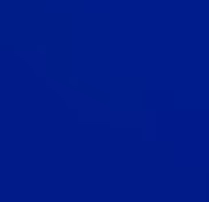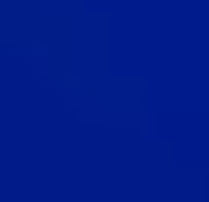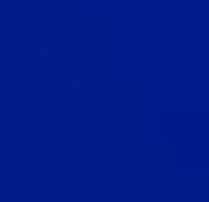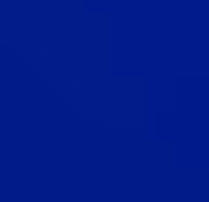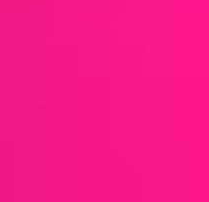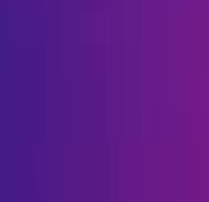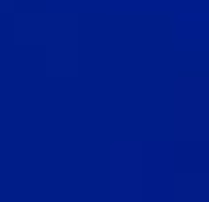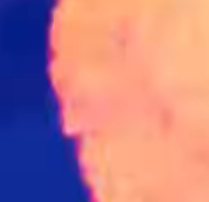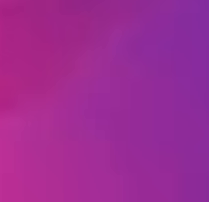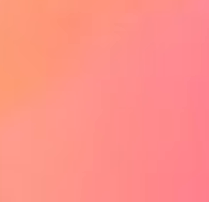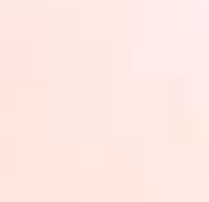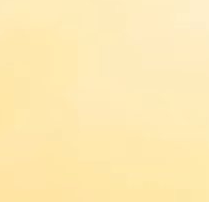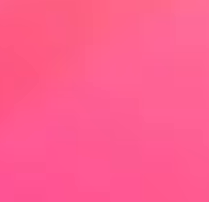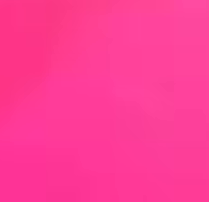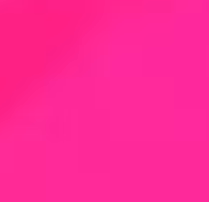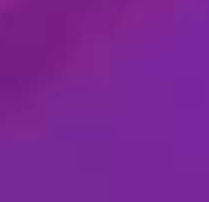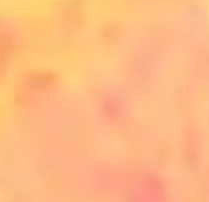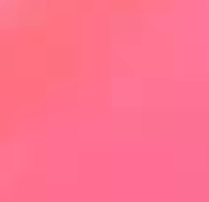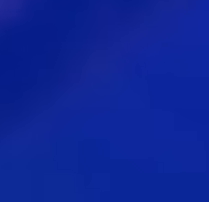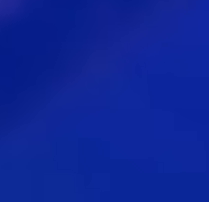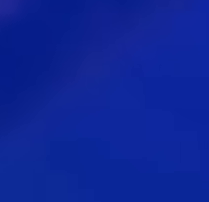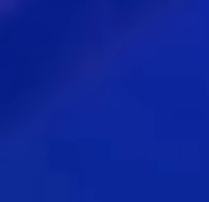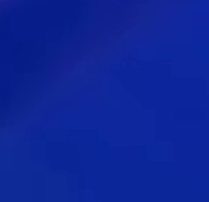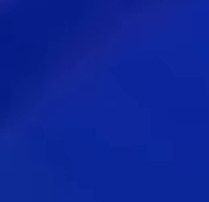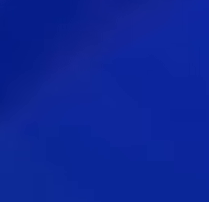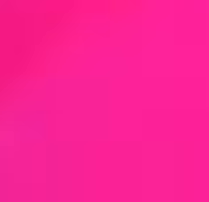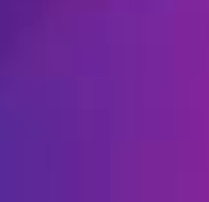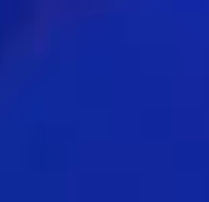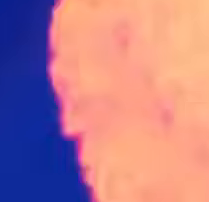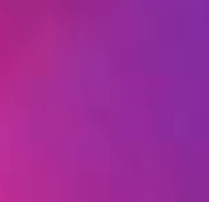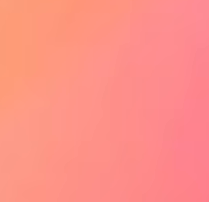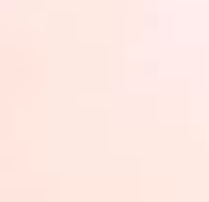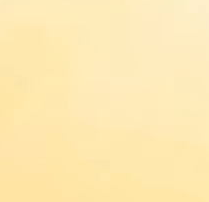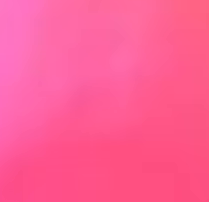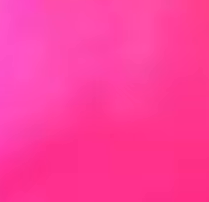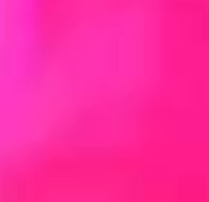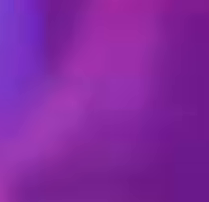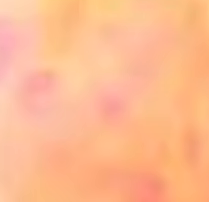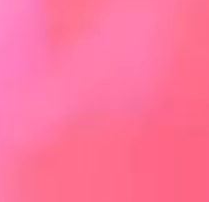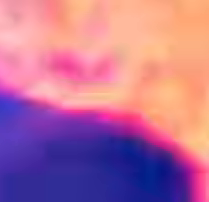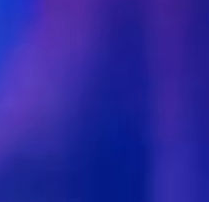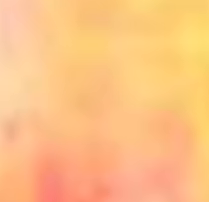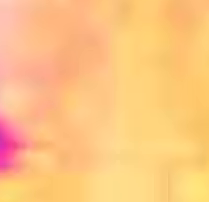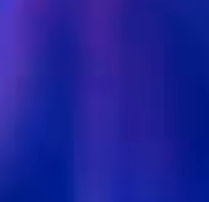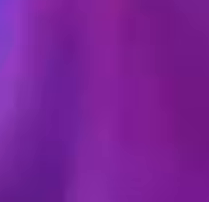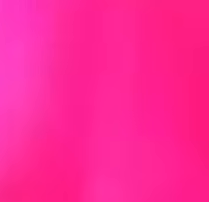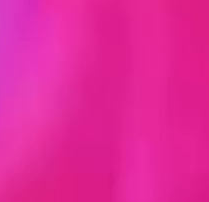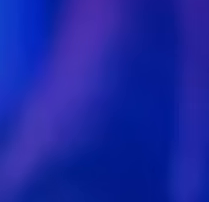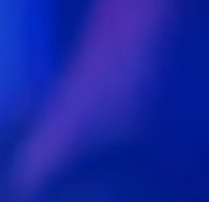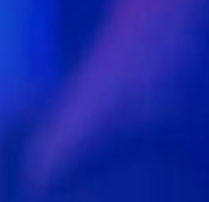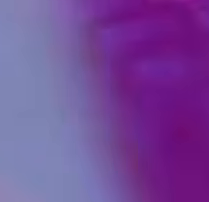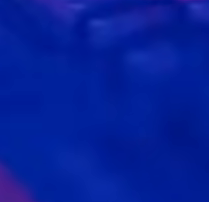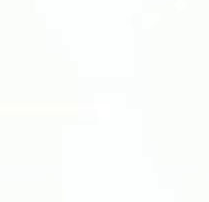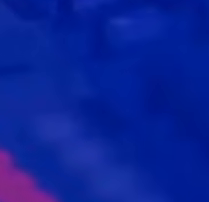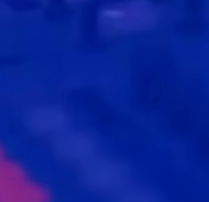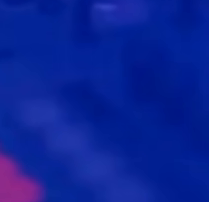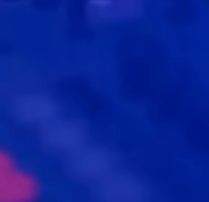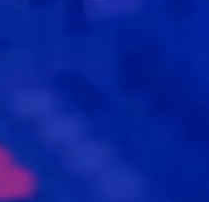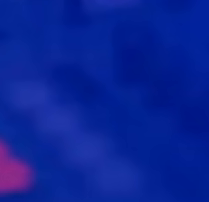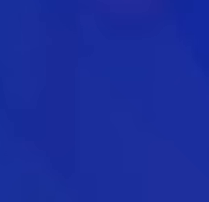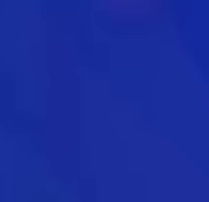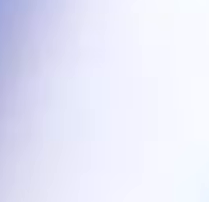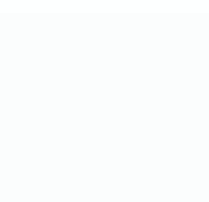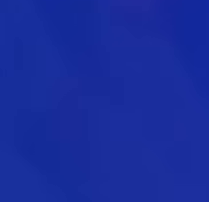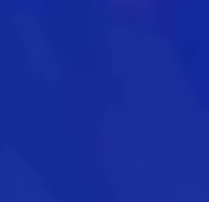Amo a todos los que me aman. Los que me buscan, me encontrarán. Proverbios 8:17. Rema TV